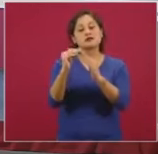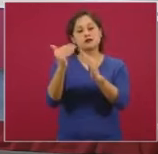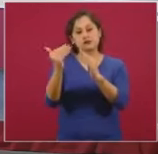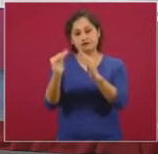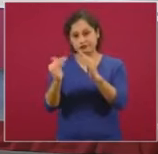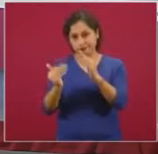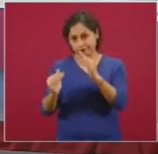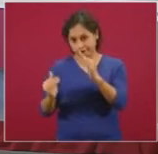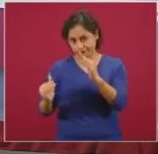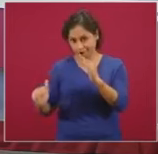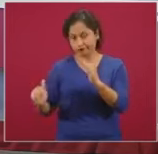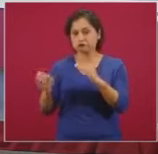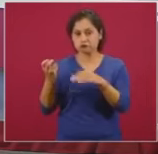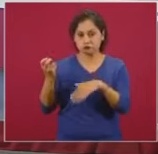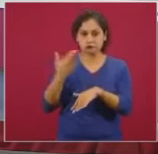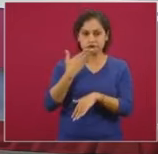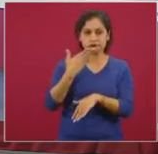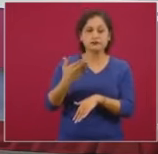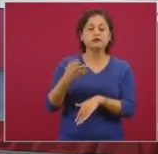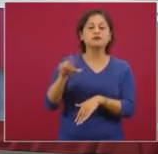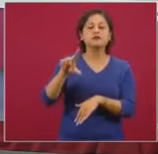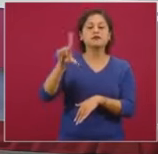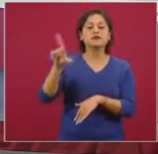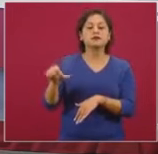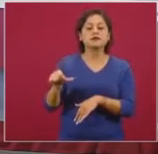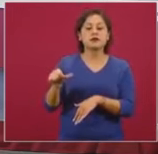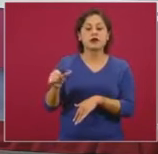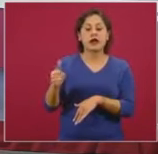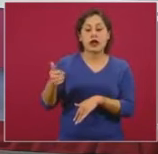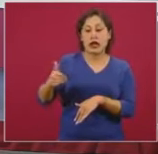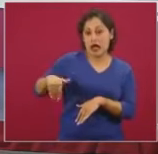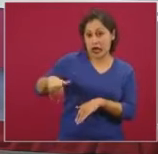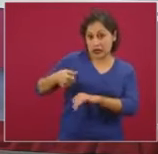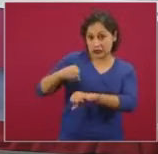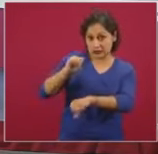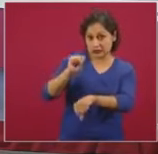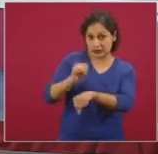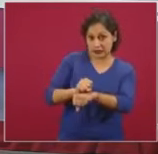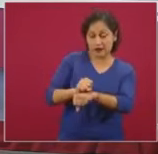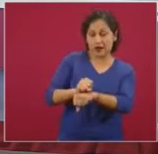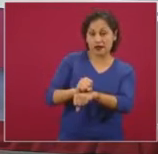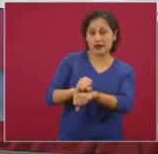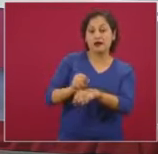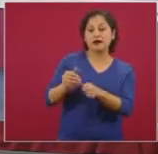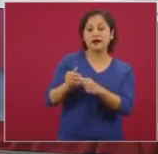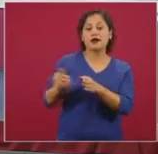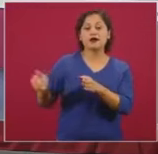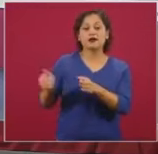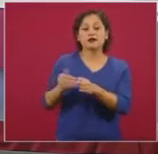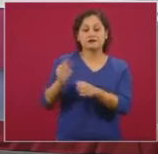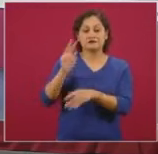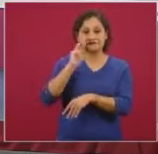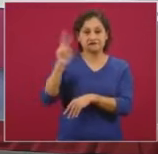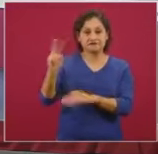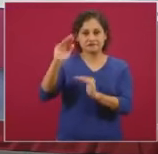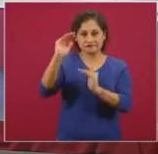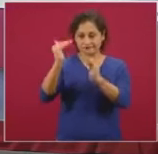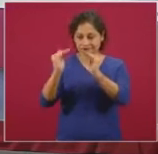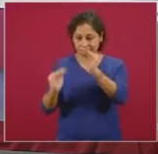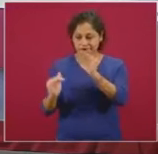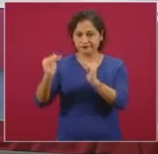importante, y en la última semana, aunque se ve todavía un poco el descenso, tal vez no tan rápido, todavía